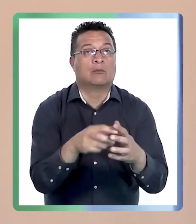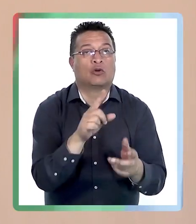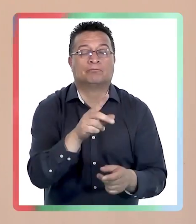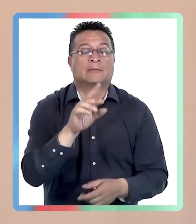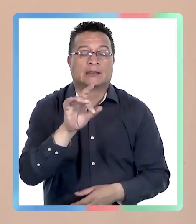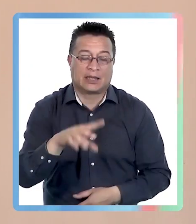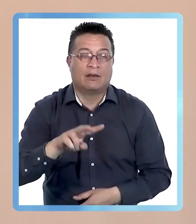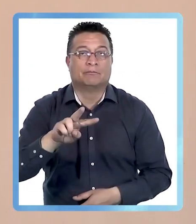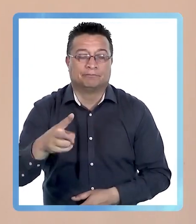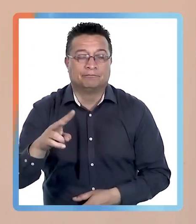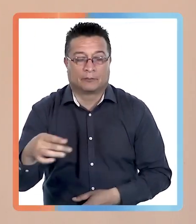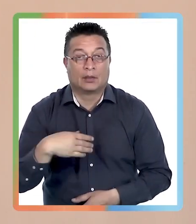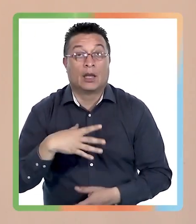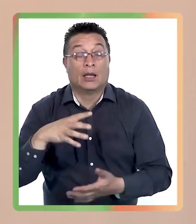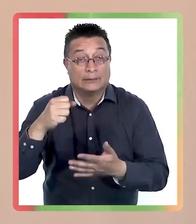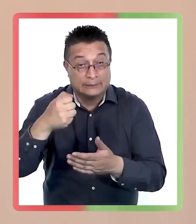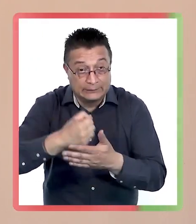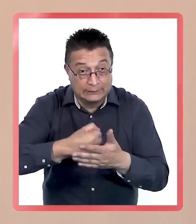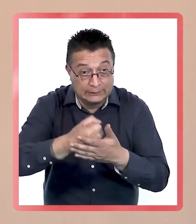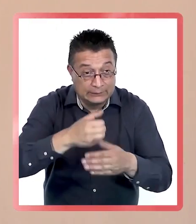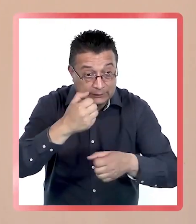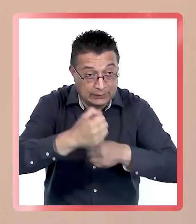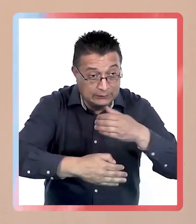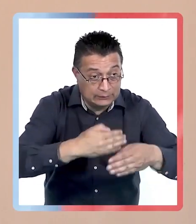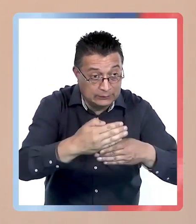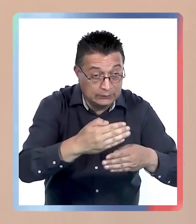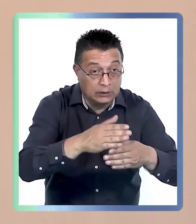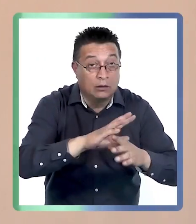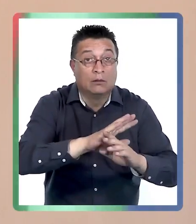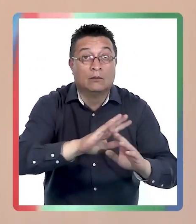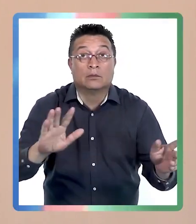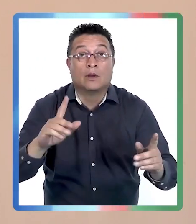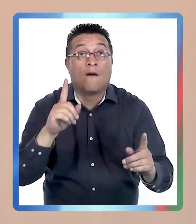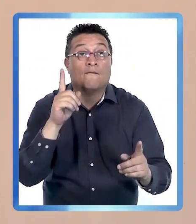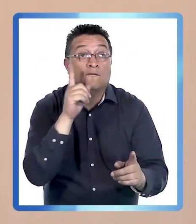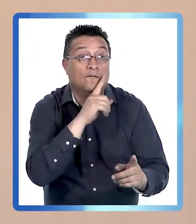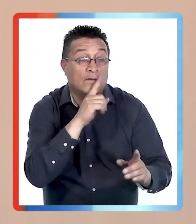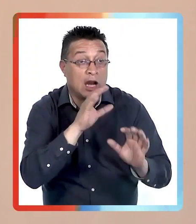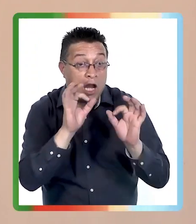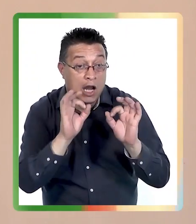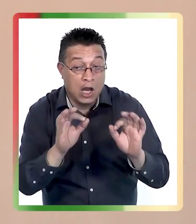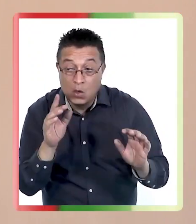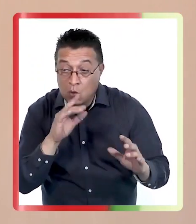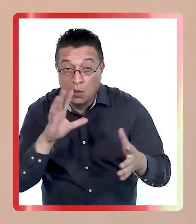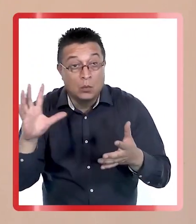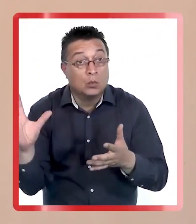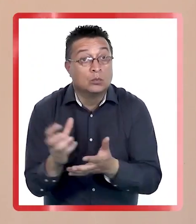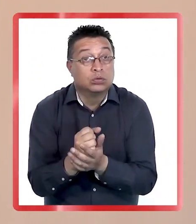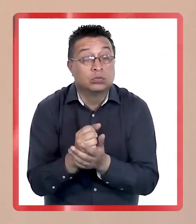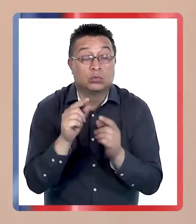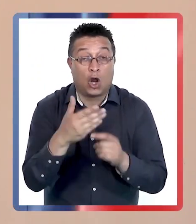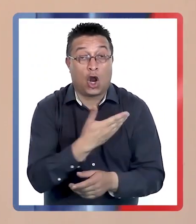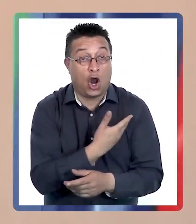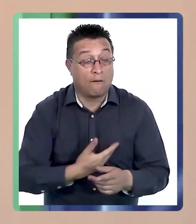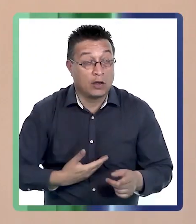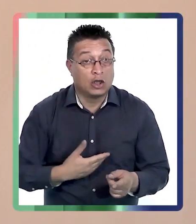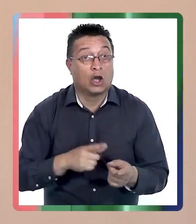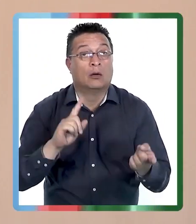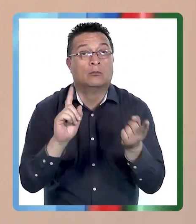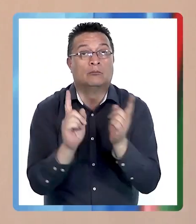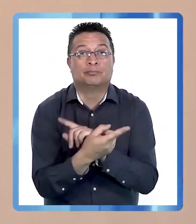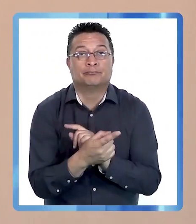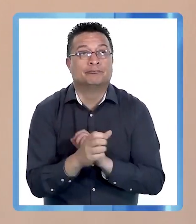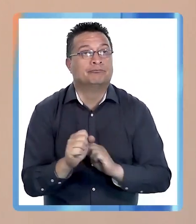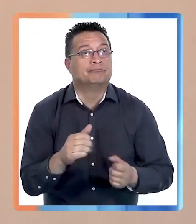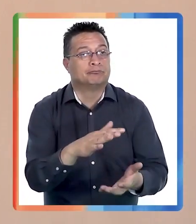todos los equipos eso sabemos entonces Quizás lo que alcanzamos a trabajar con alguno a la final en el fondo del